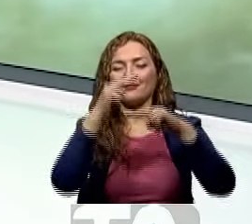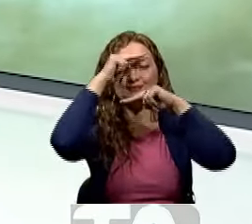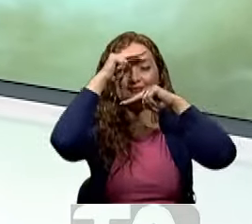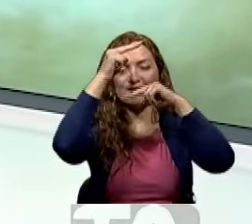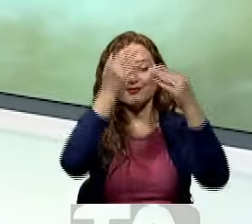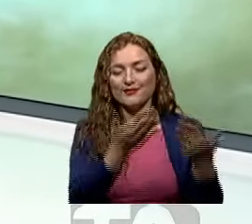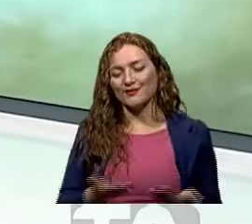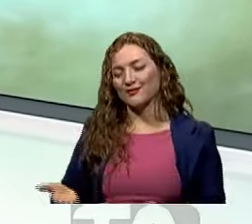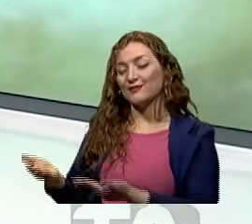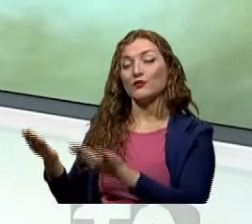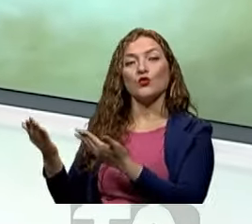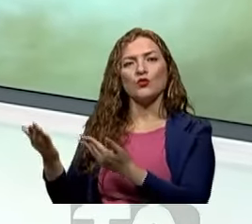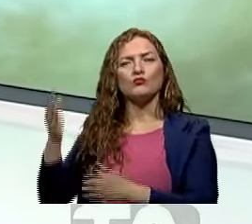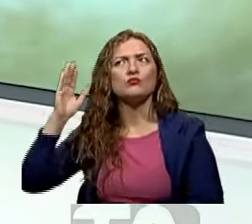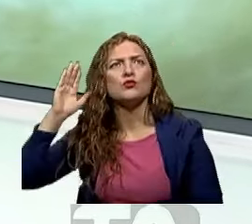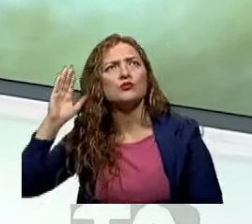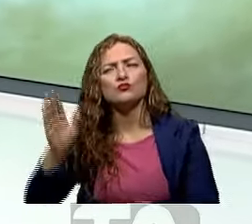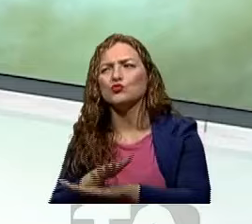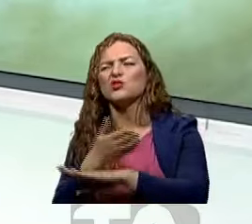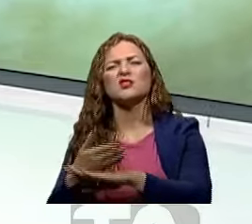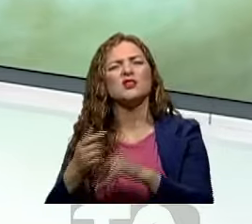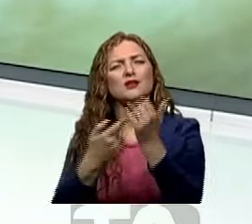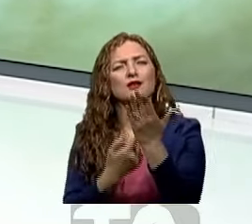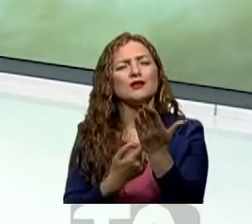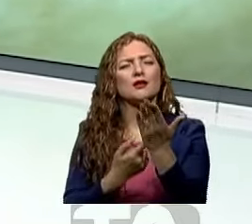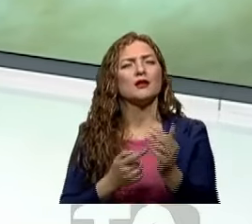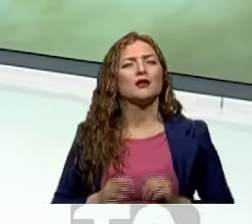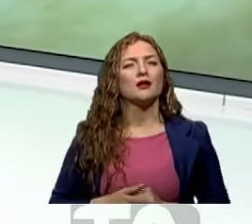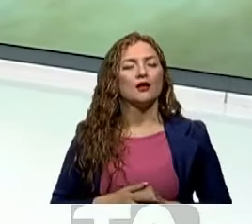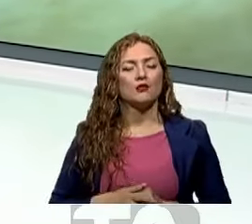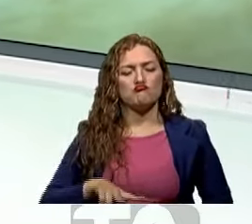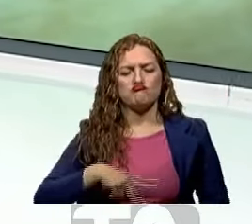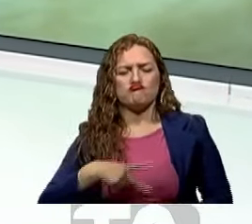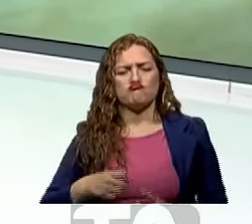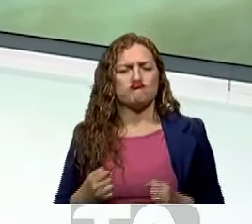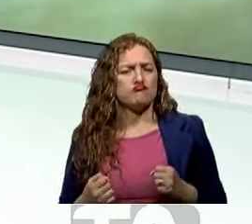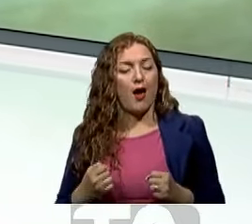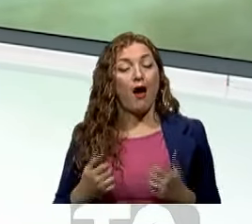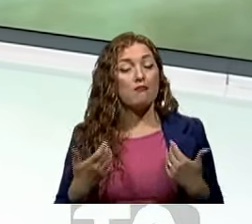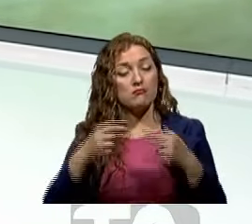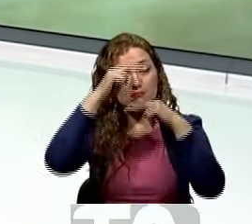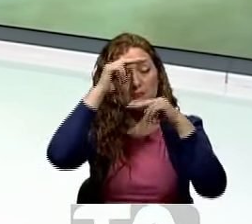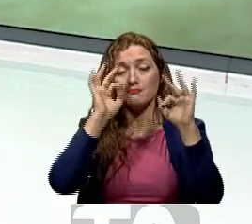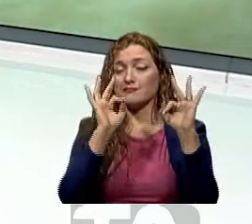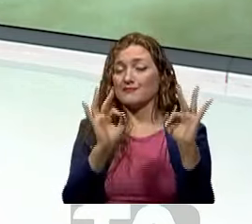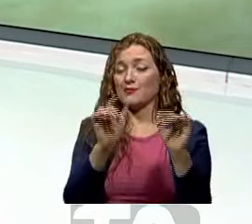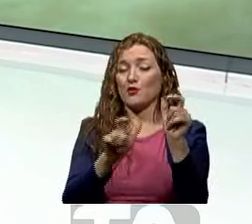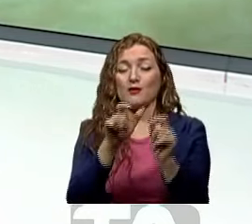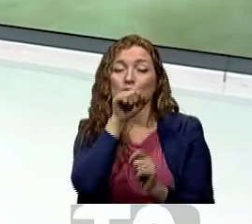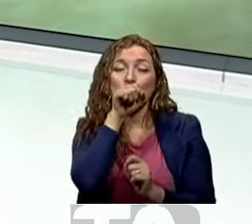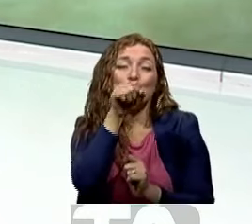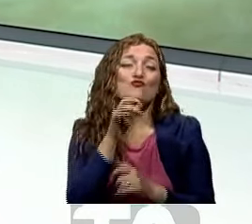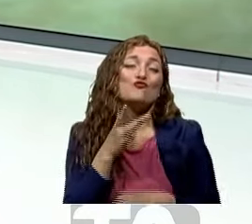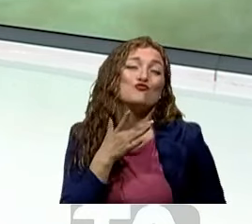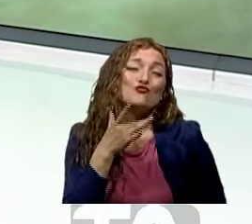Televidentes, bienvenidos a En Escena. Escuchamos esta canción del momento de fondo, la buena cumbia, porque tenemos noticias para los fanáticos de